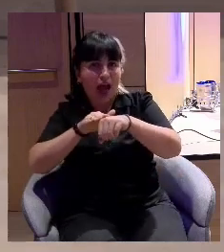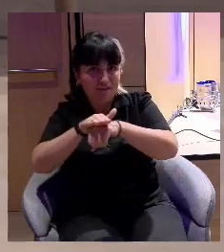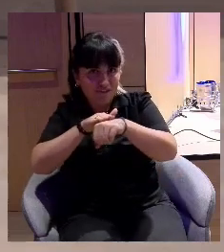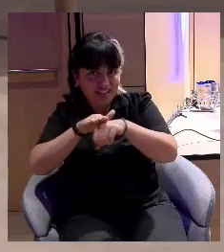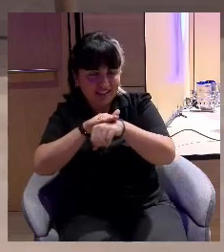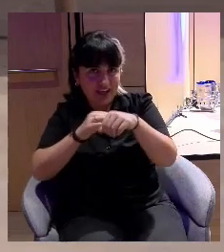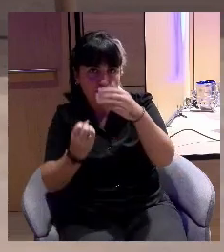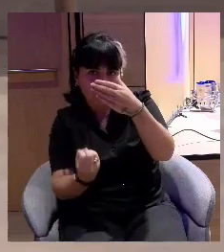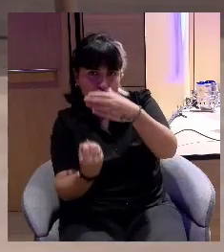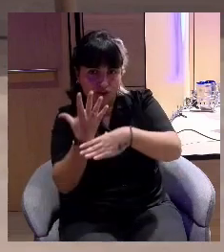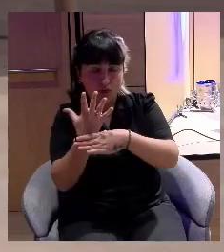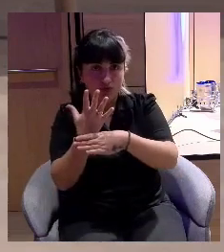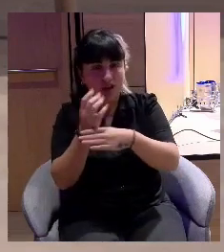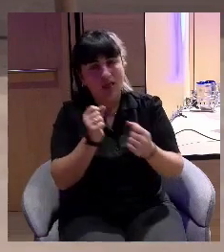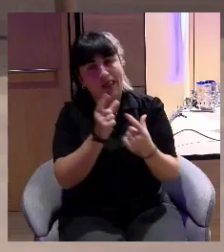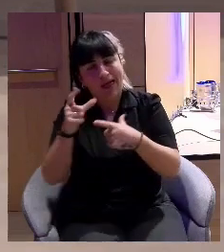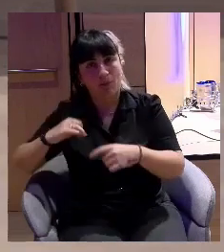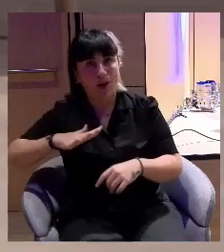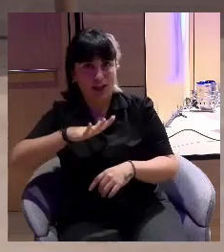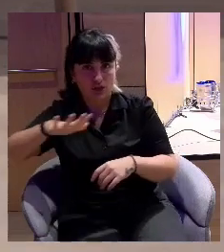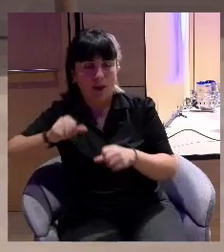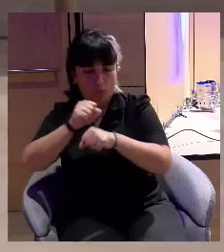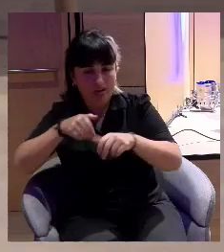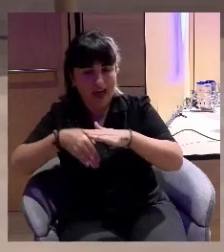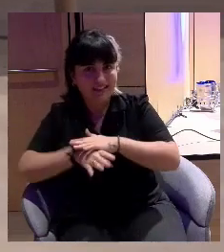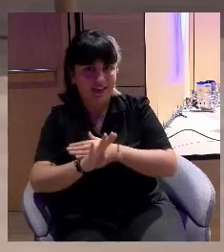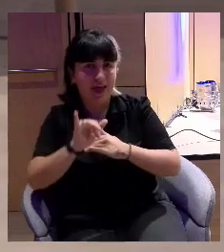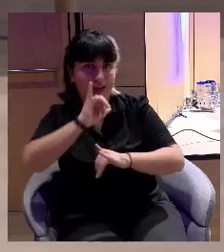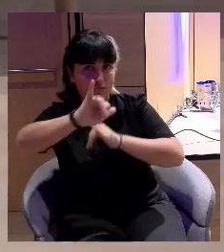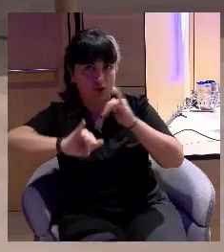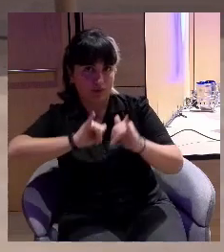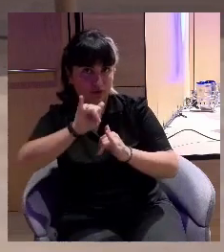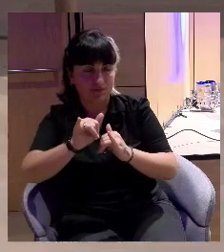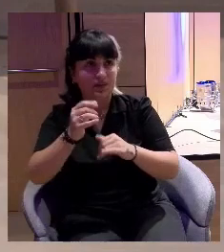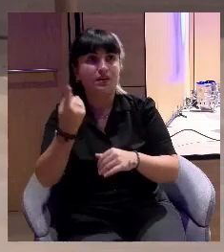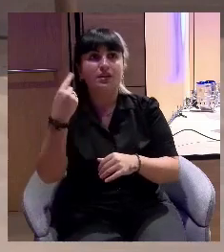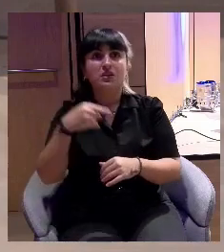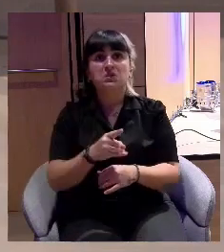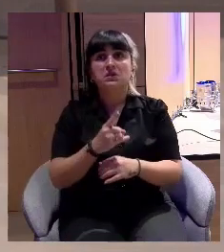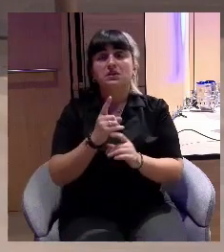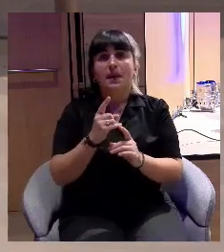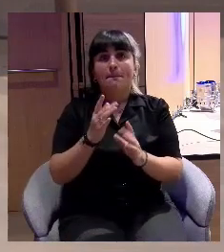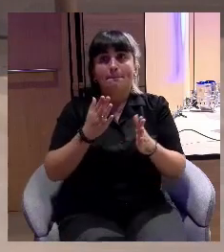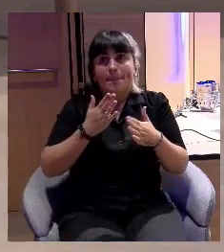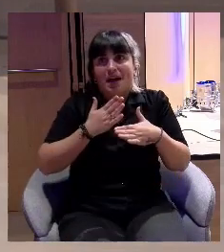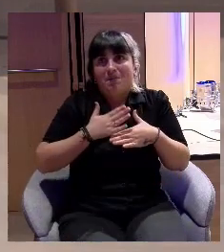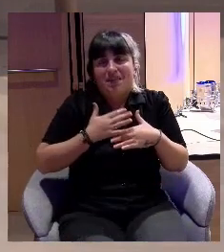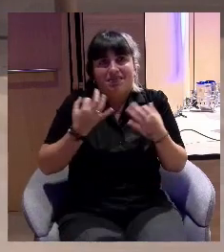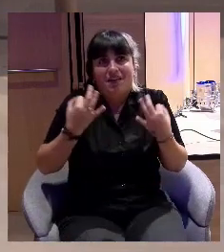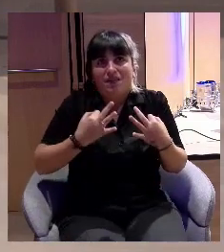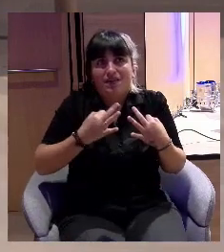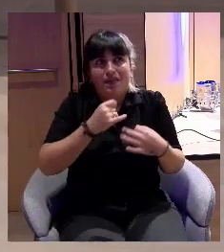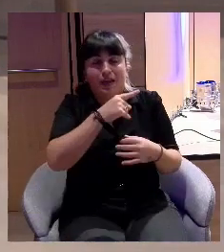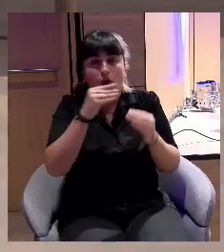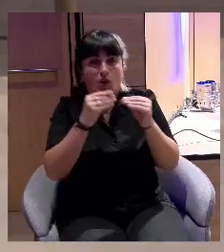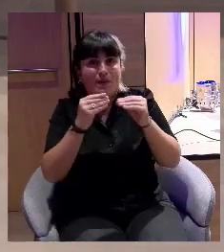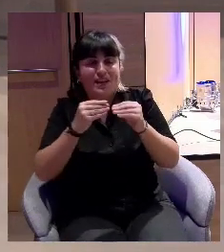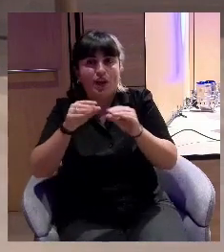una forma más sencilla, quizás como lo hacen en Argentina, que me pareció maravilloso. Nosotros no tenemos eso. Nosotros